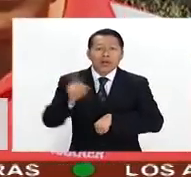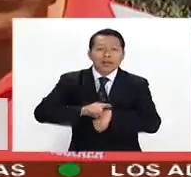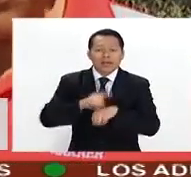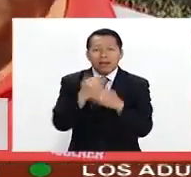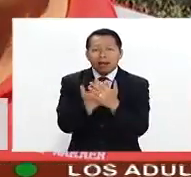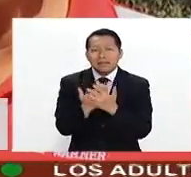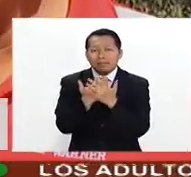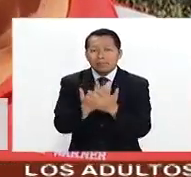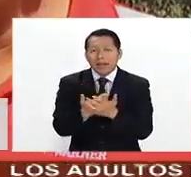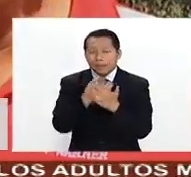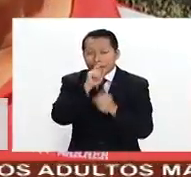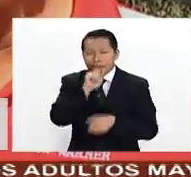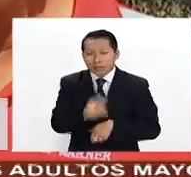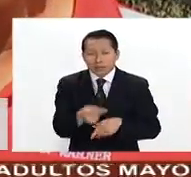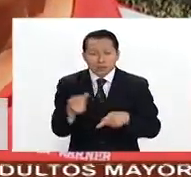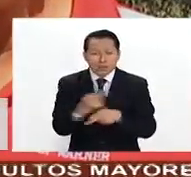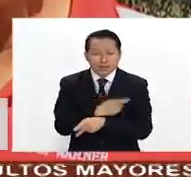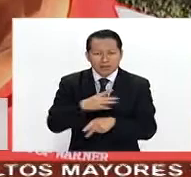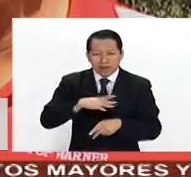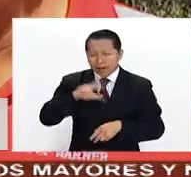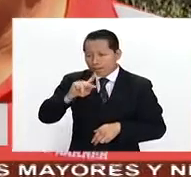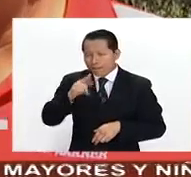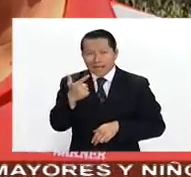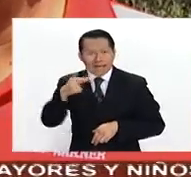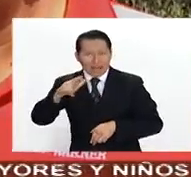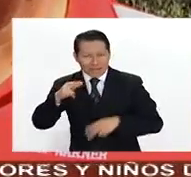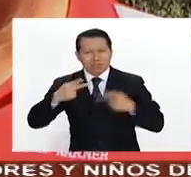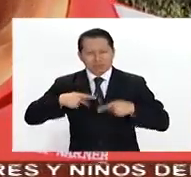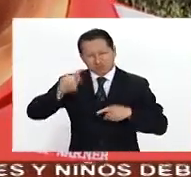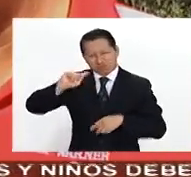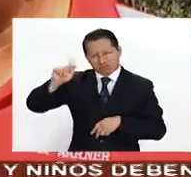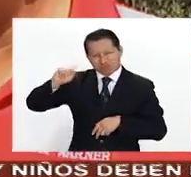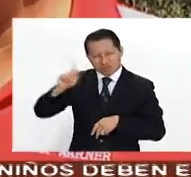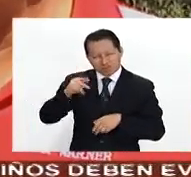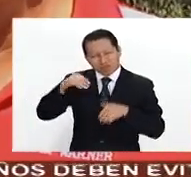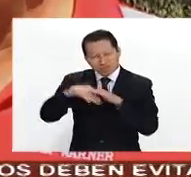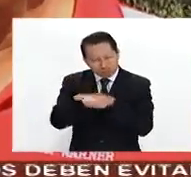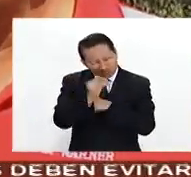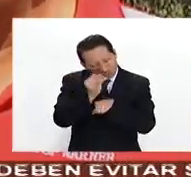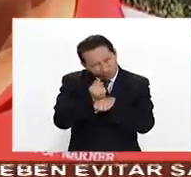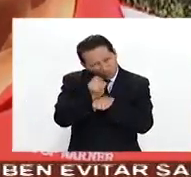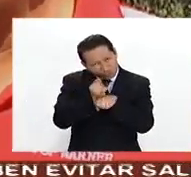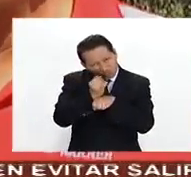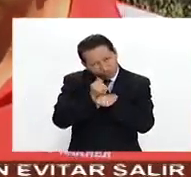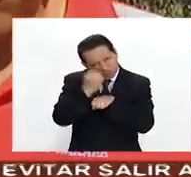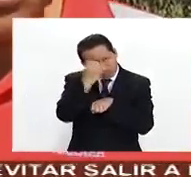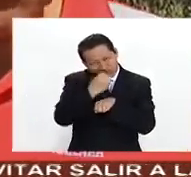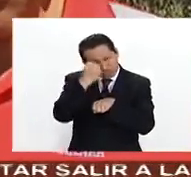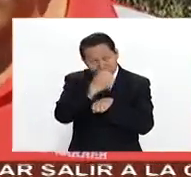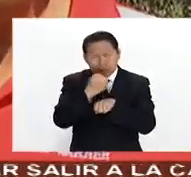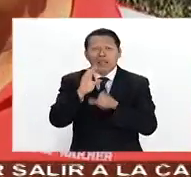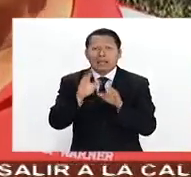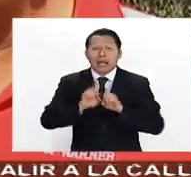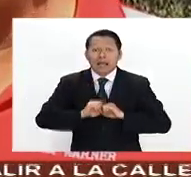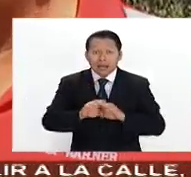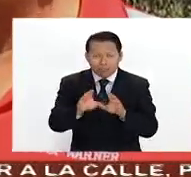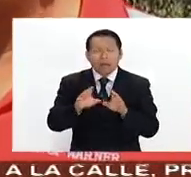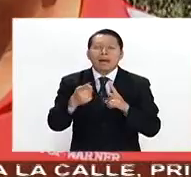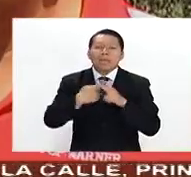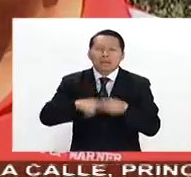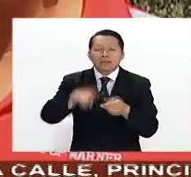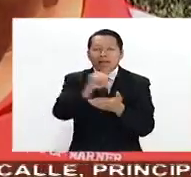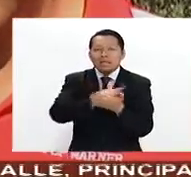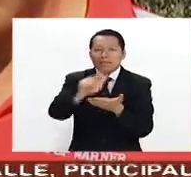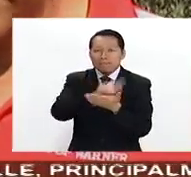espera del término de los peritos de la PGR para que una vez que nos liberen el predio ya podamos empezar a con la remoción de escombros y con